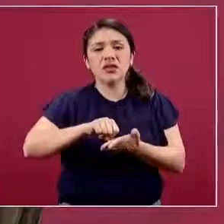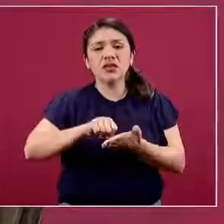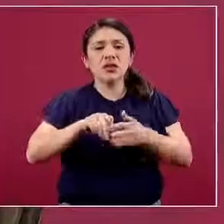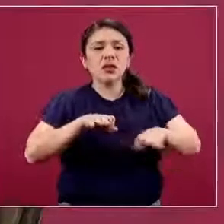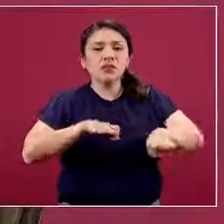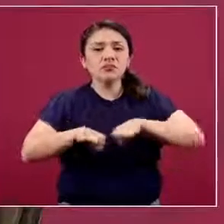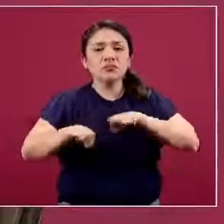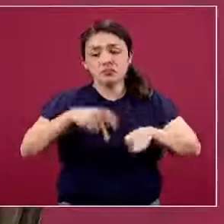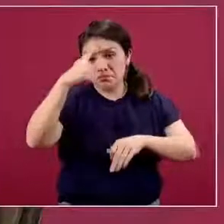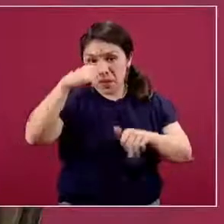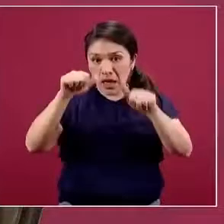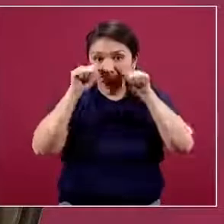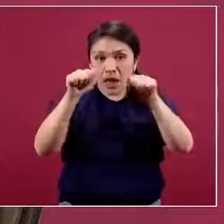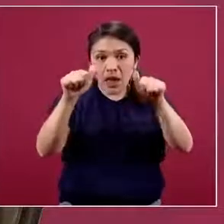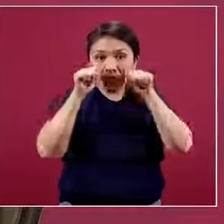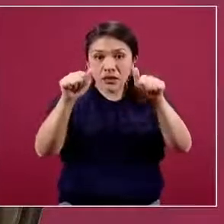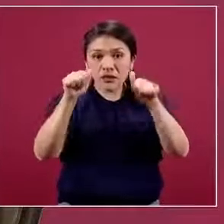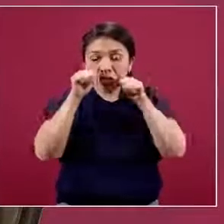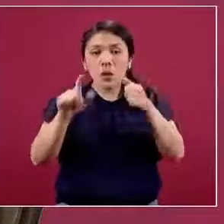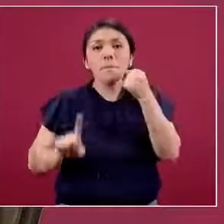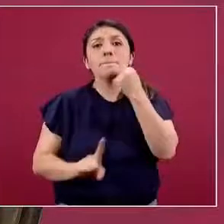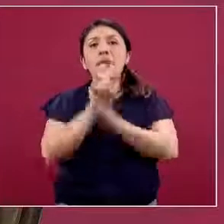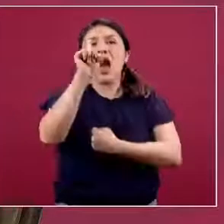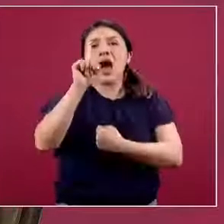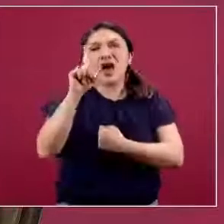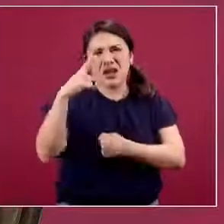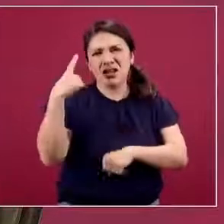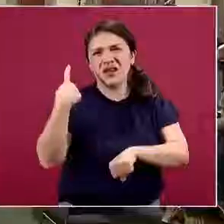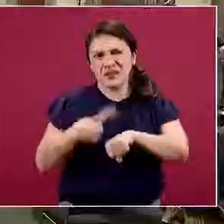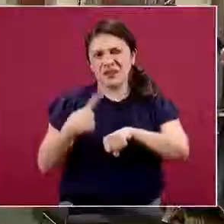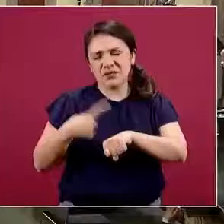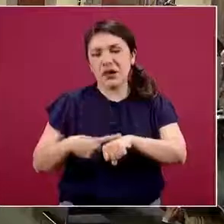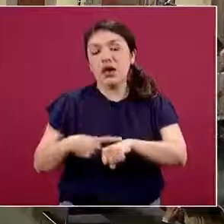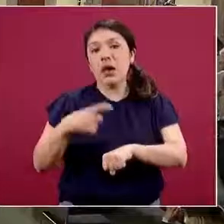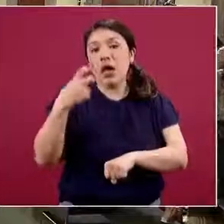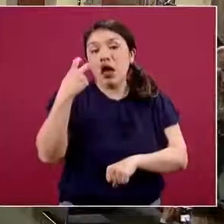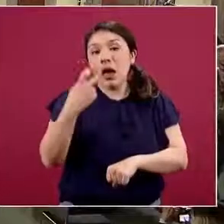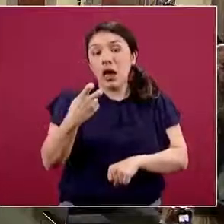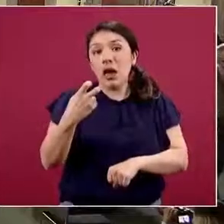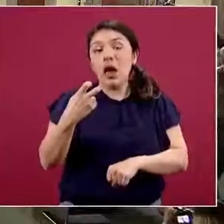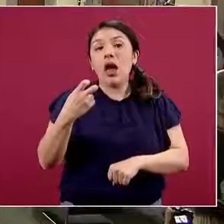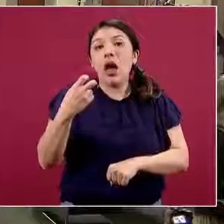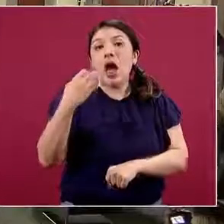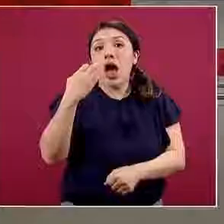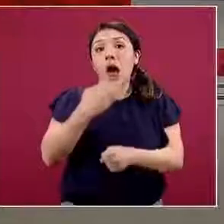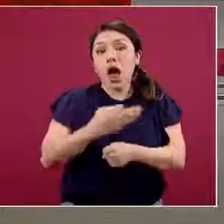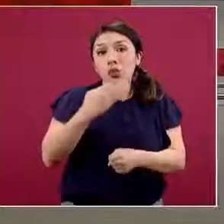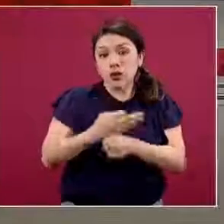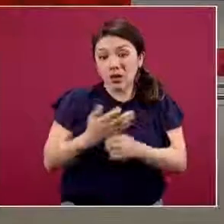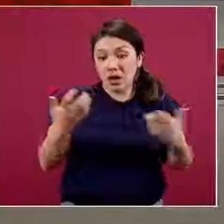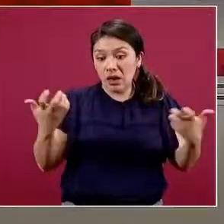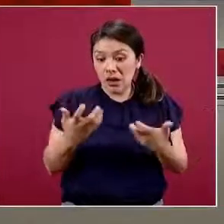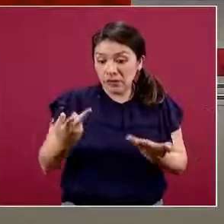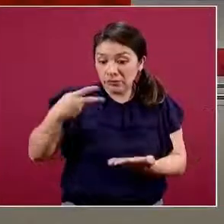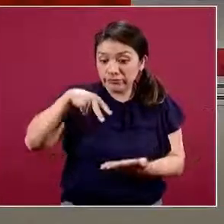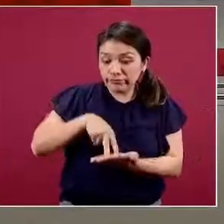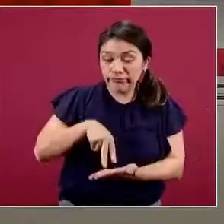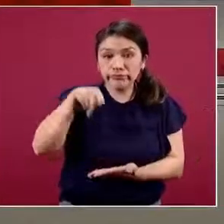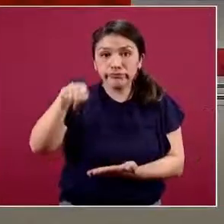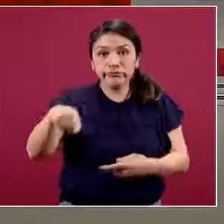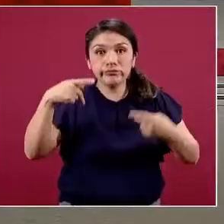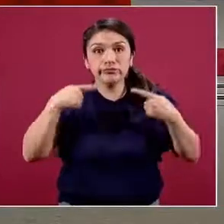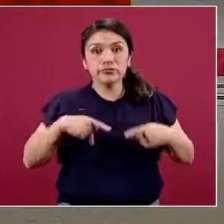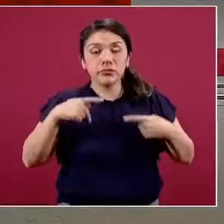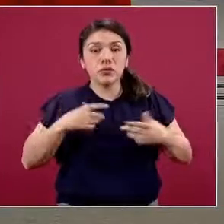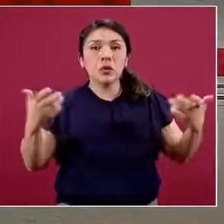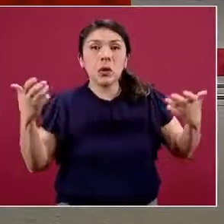Operación para la Atención de Contingencias y precisamente esta noche, en ese marco de actuación, nos va